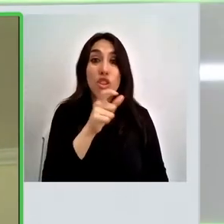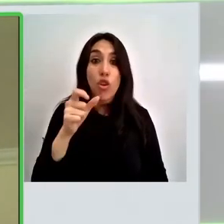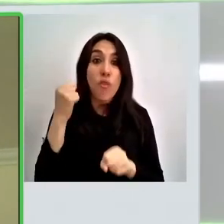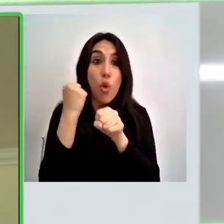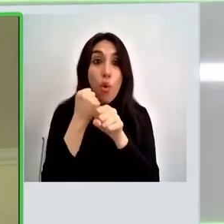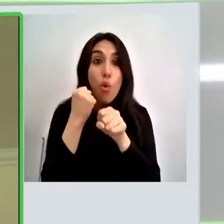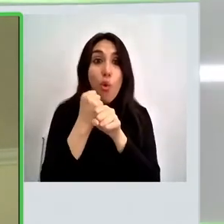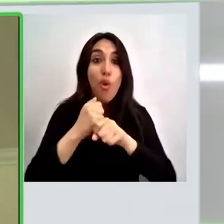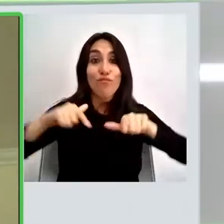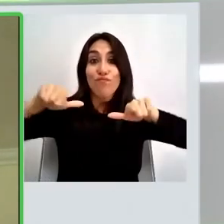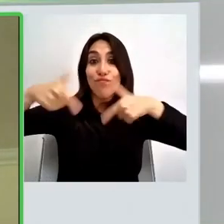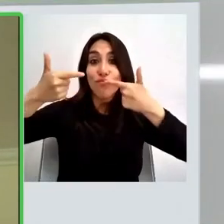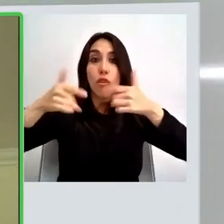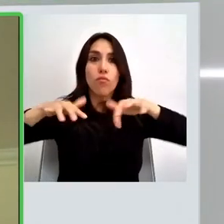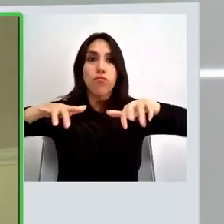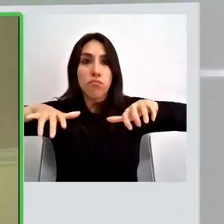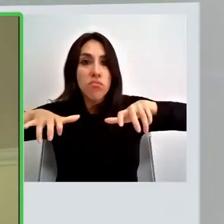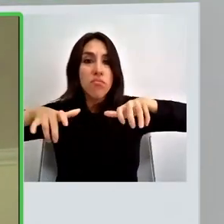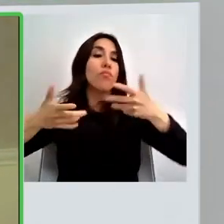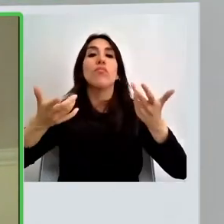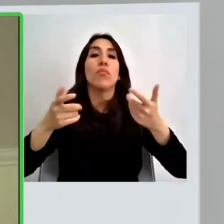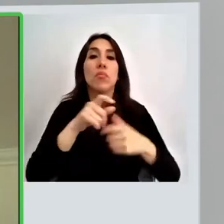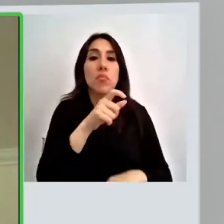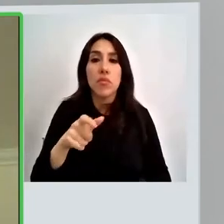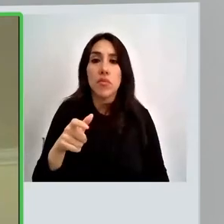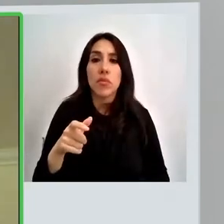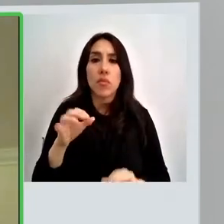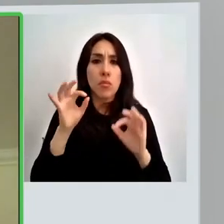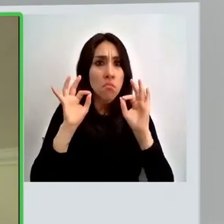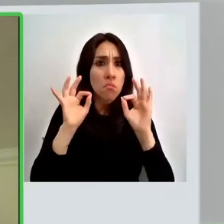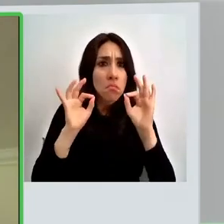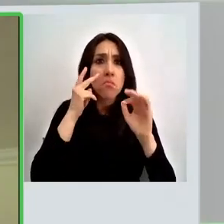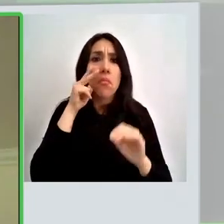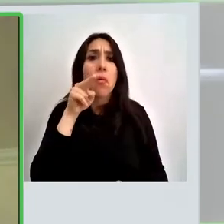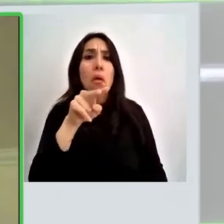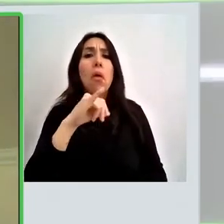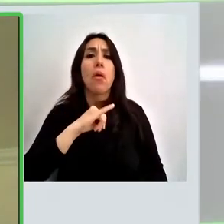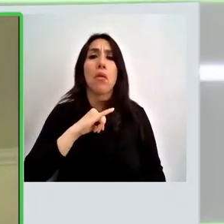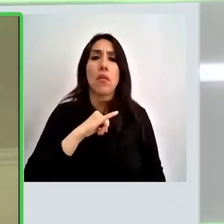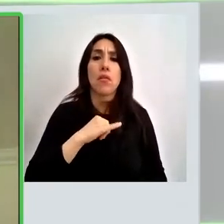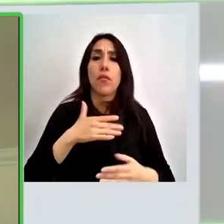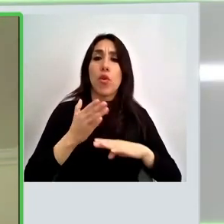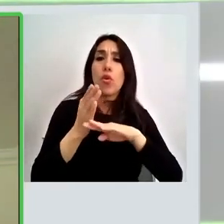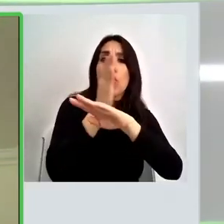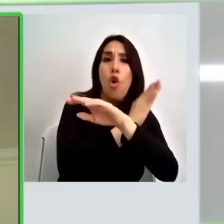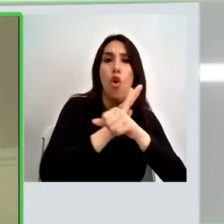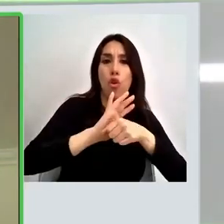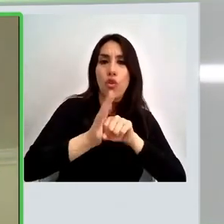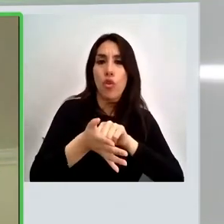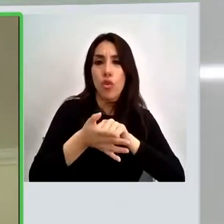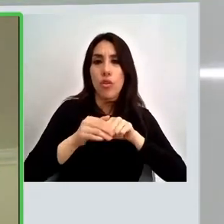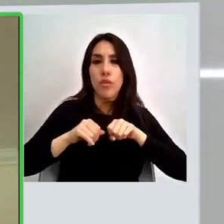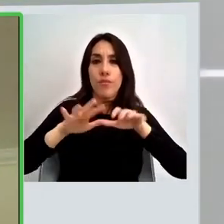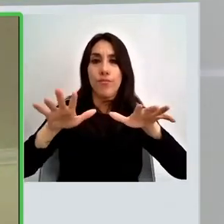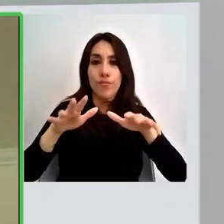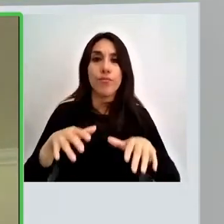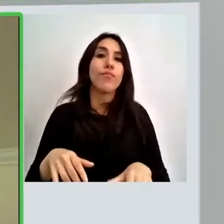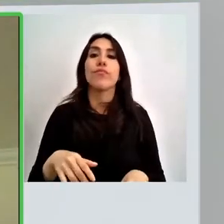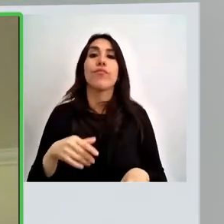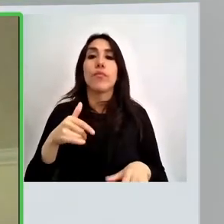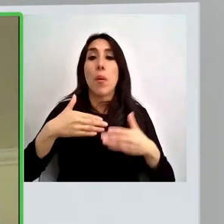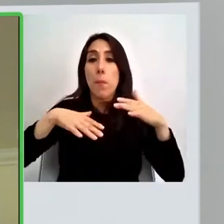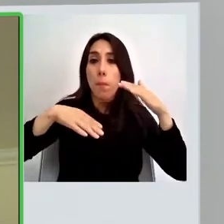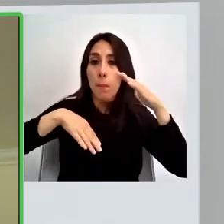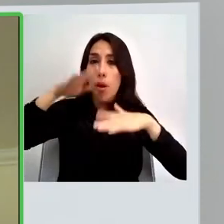cuando los trabajadores estaban trabajando remotamente y eran más productivos ya estaban más felices que si tuvieran que